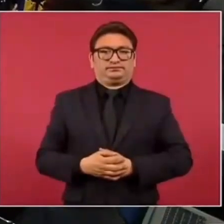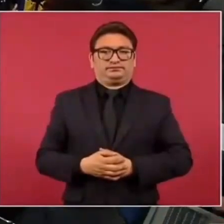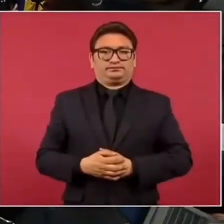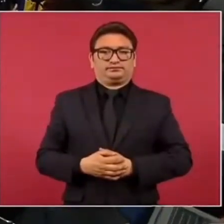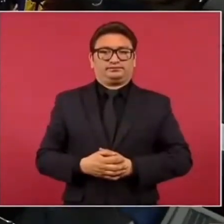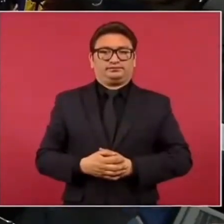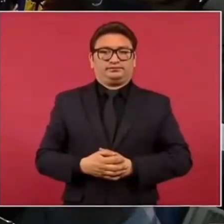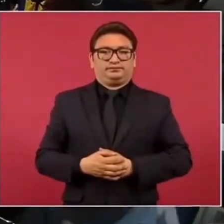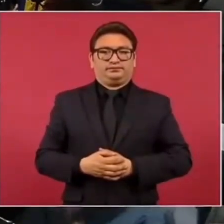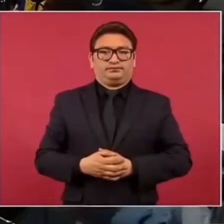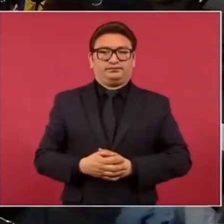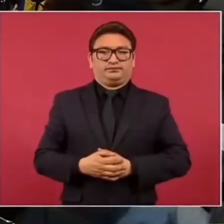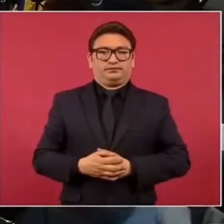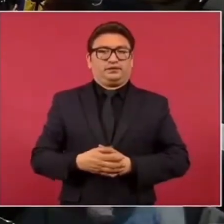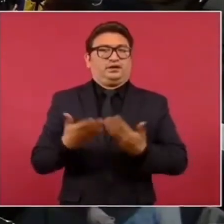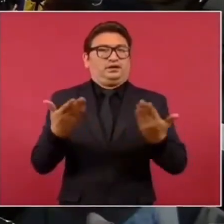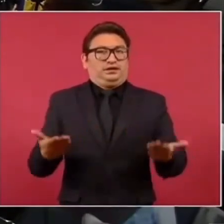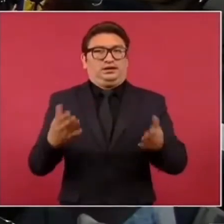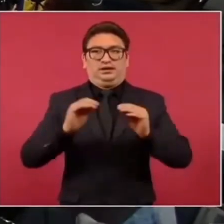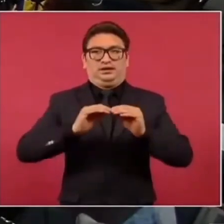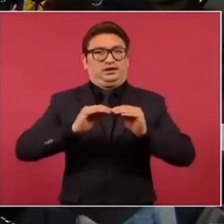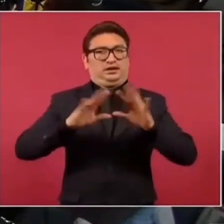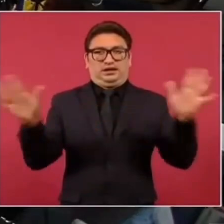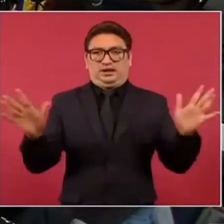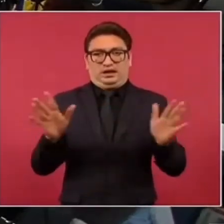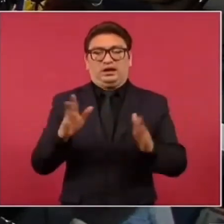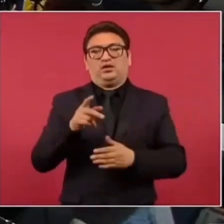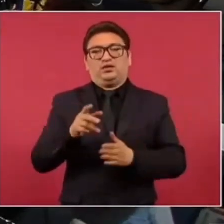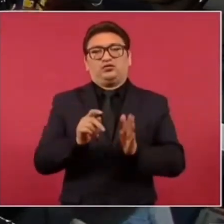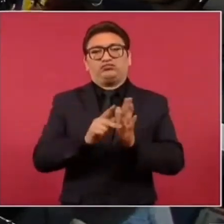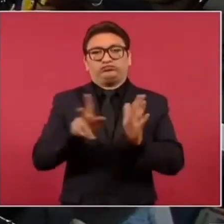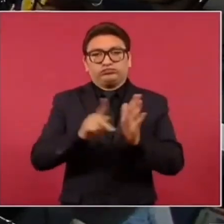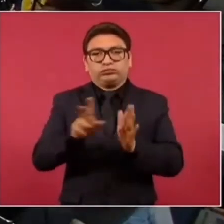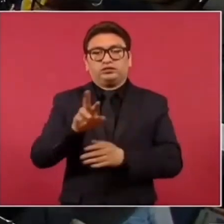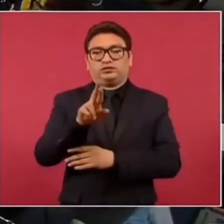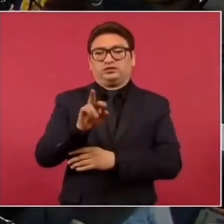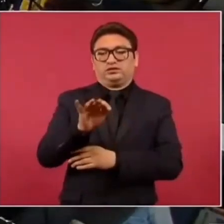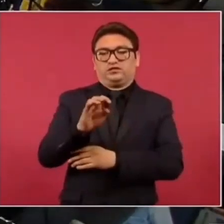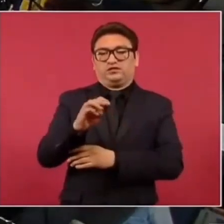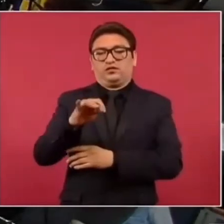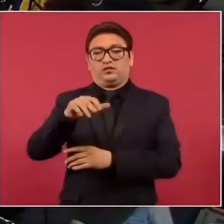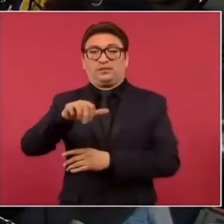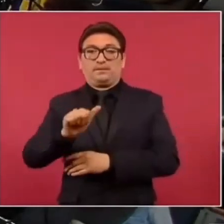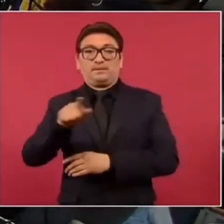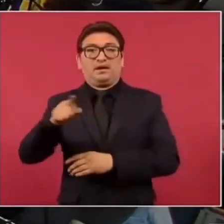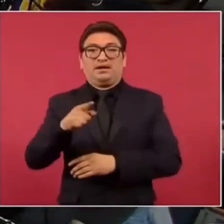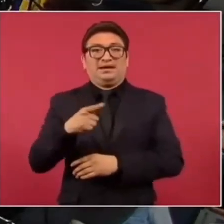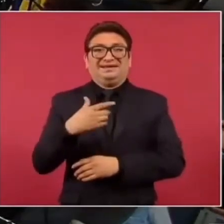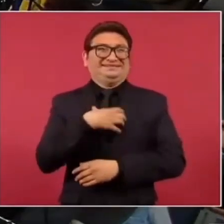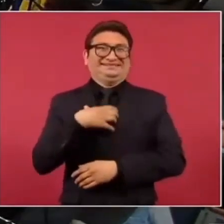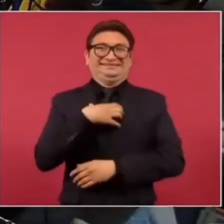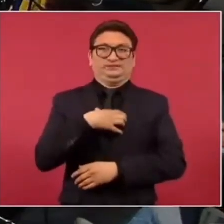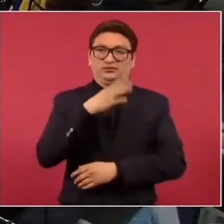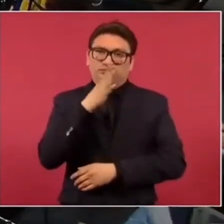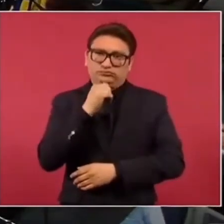Entonces, claro que el Reforma, pues no puede estar contento.